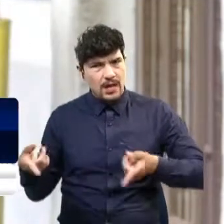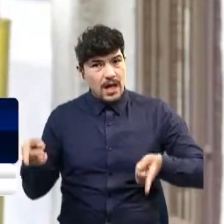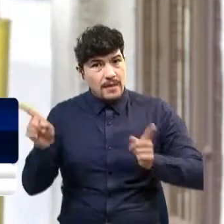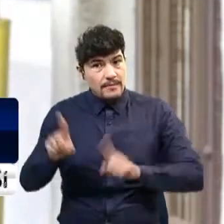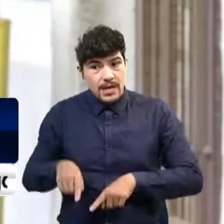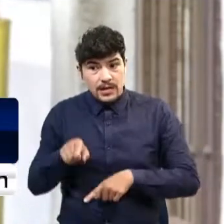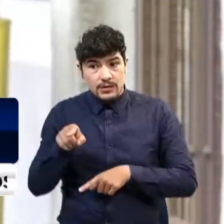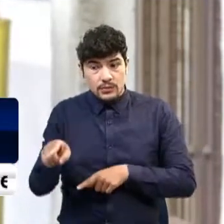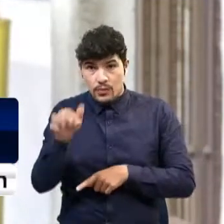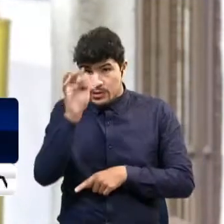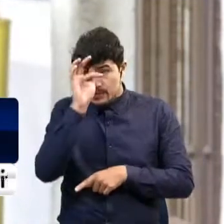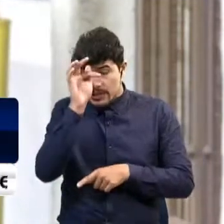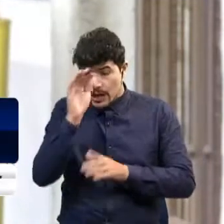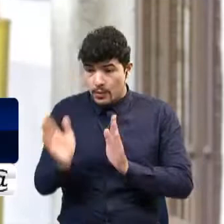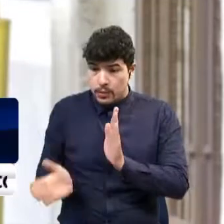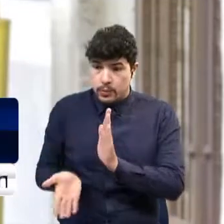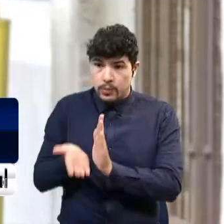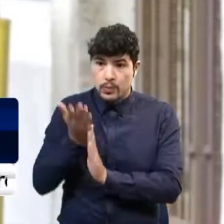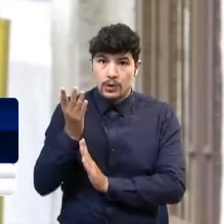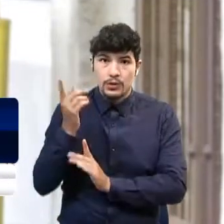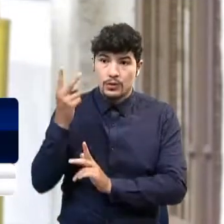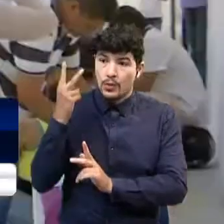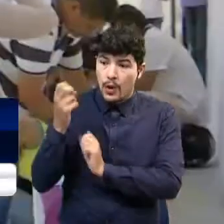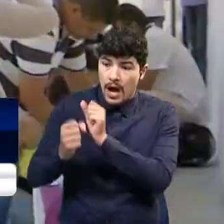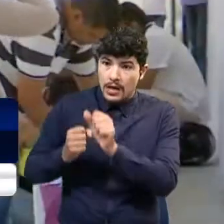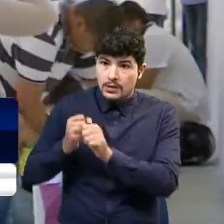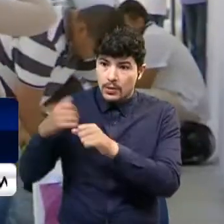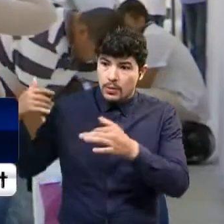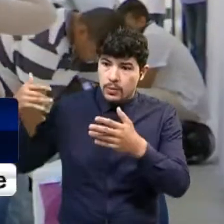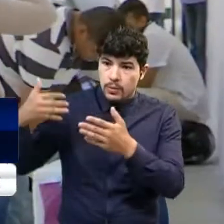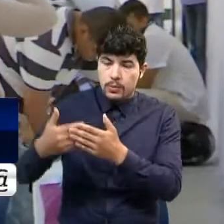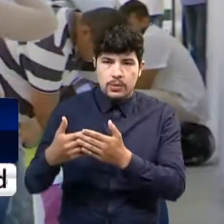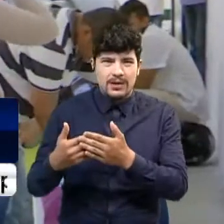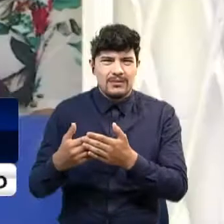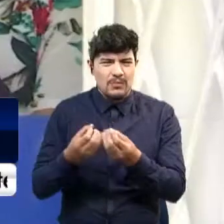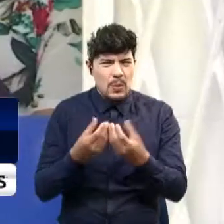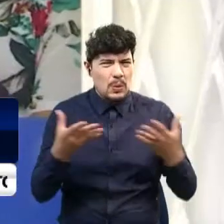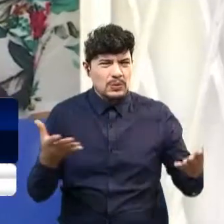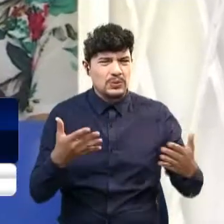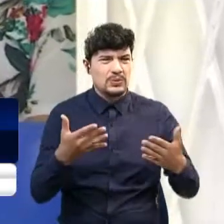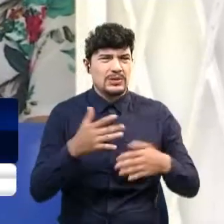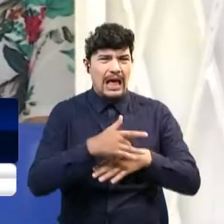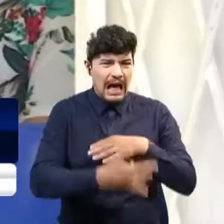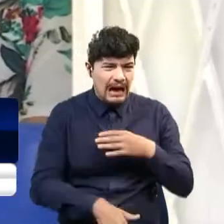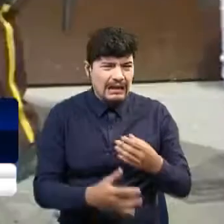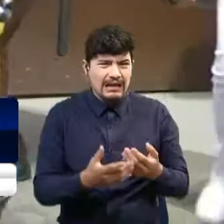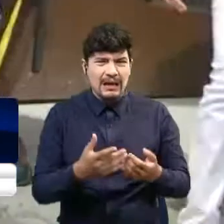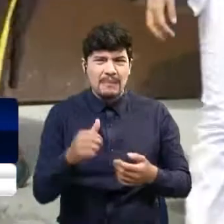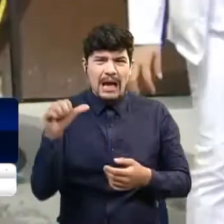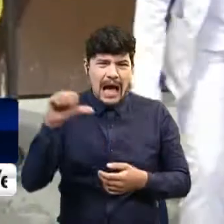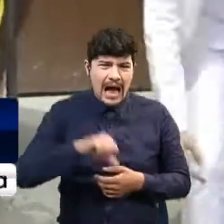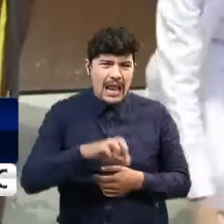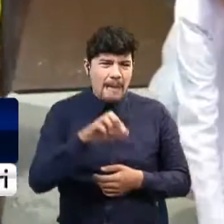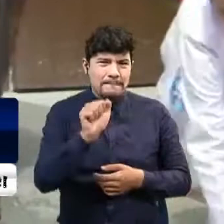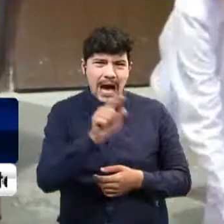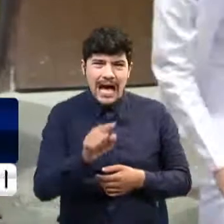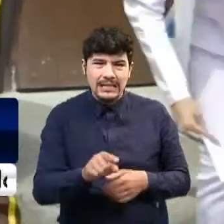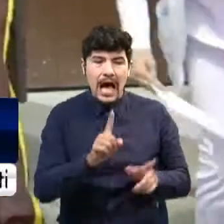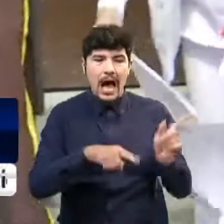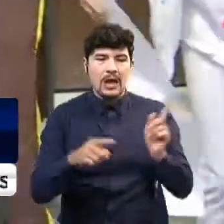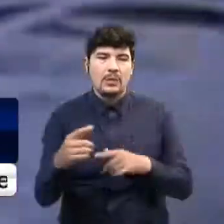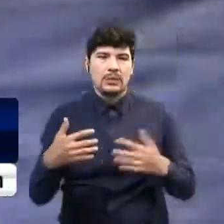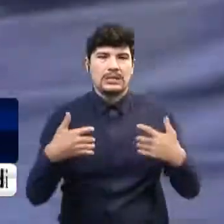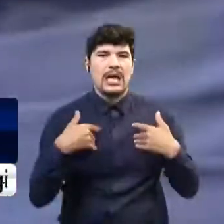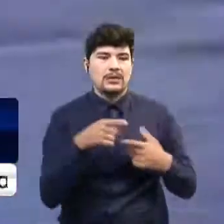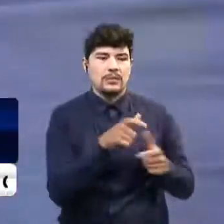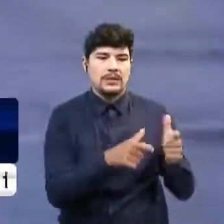superávit en los dos últimos años demora en el servicio deficiente atención en los paz son algunas de las